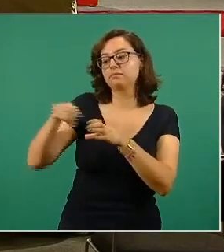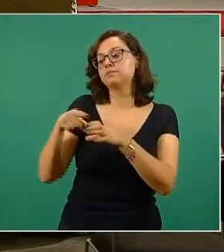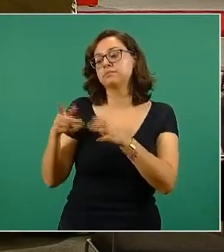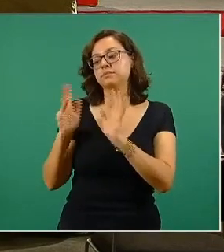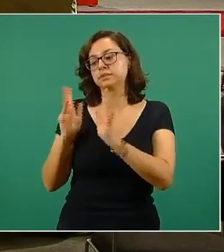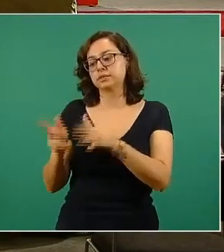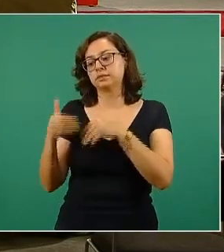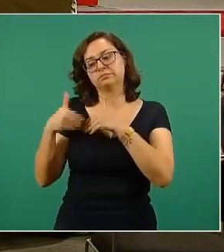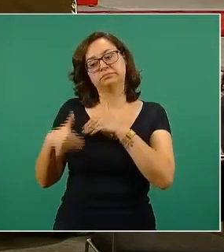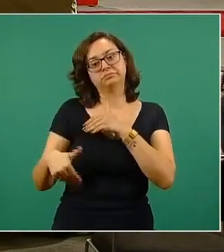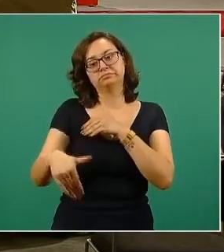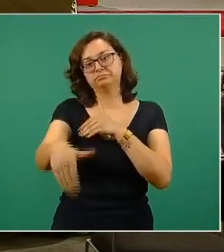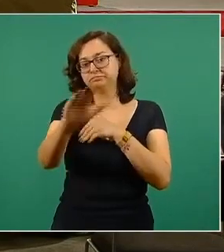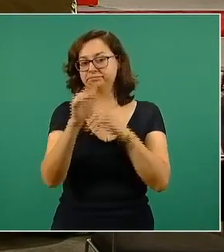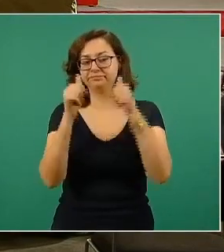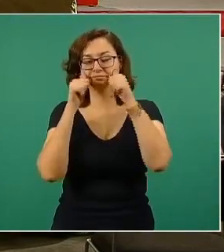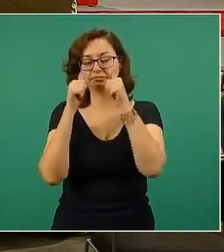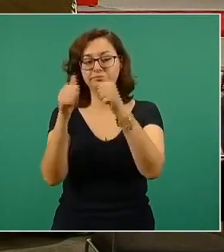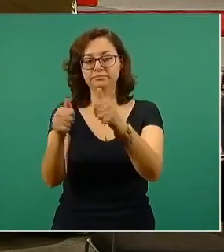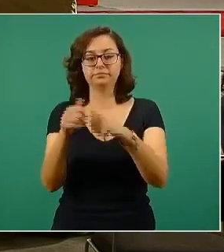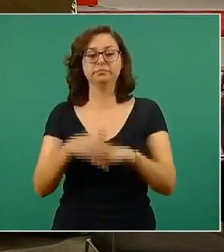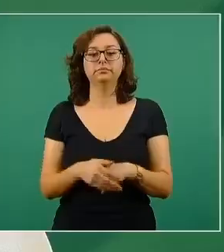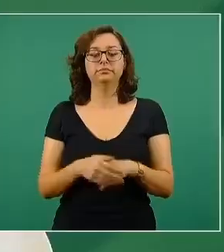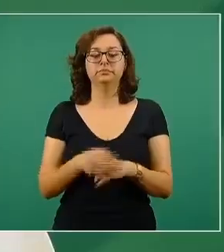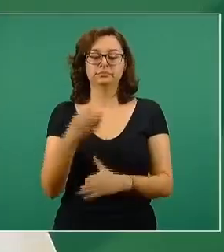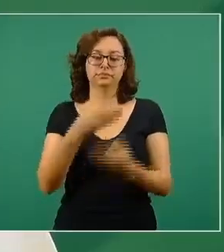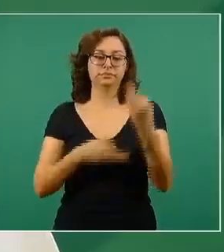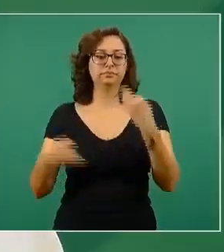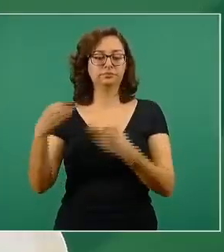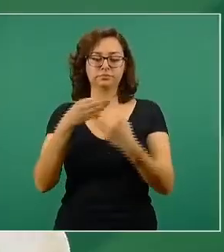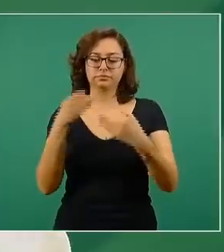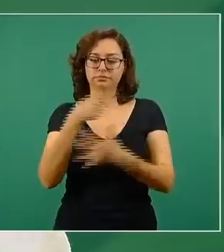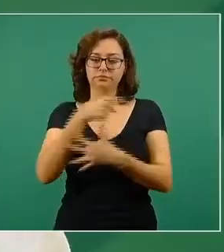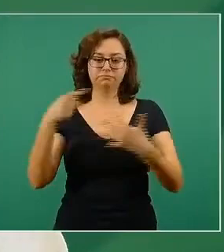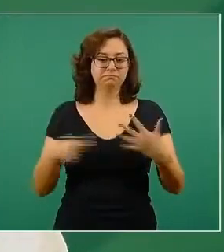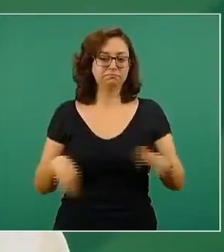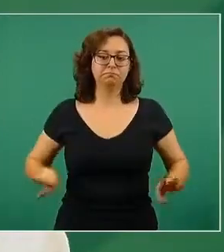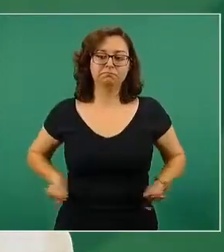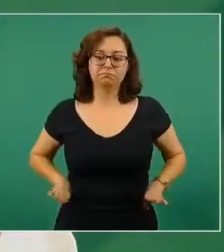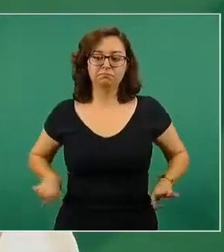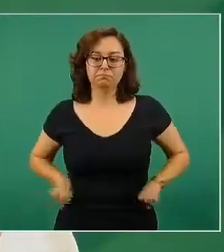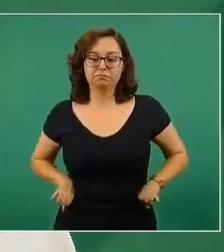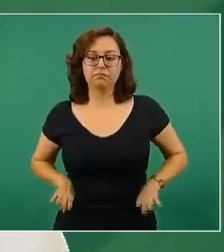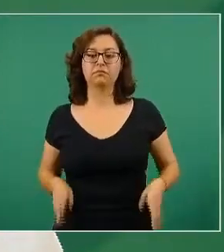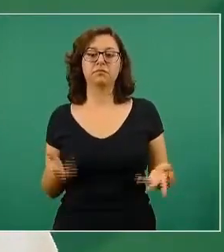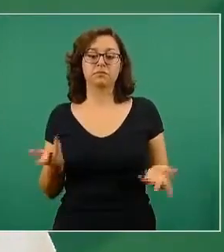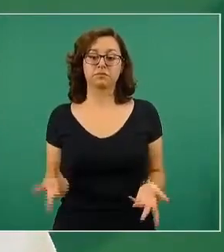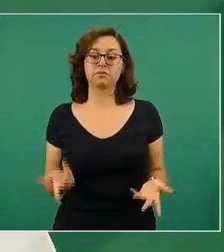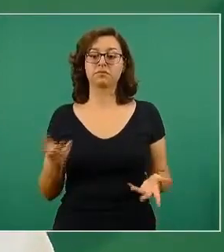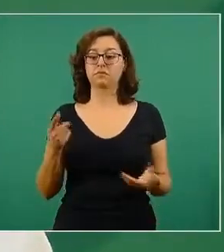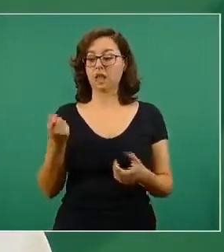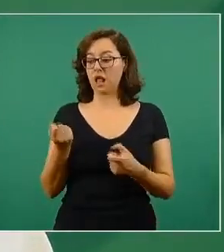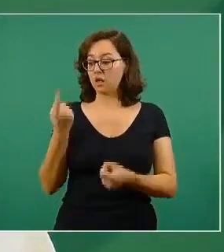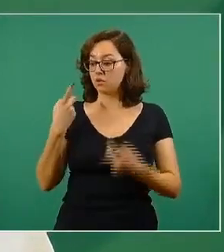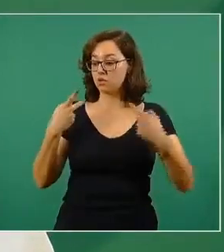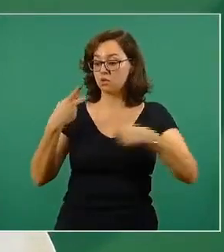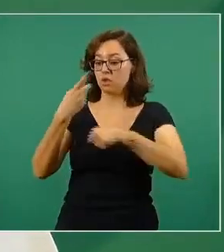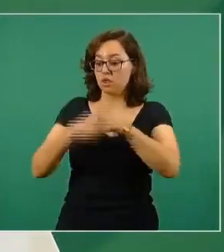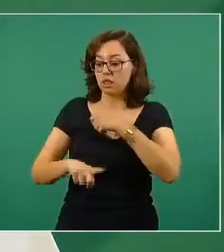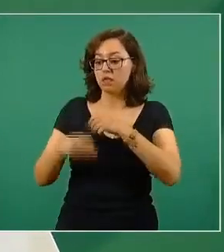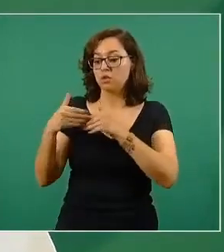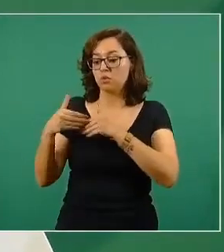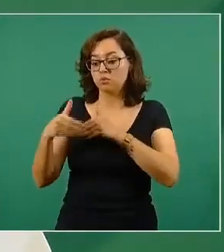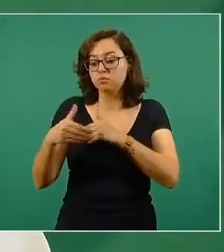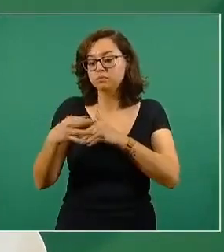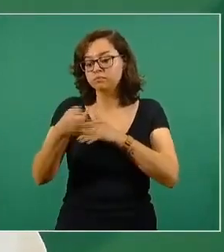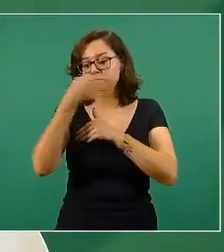en el síndrome post-COVID, con todas sus características, algunas de ocurrencia inmediata, otras